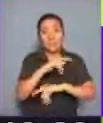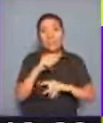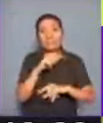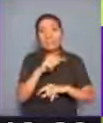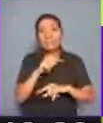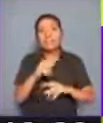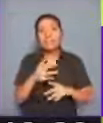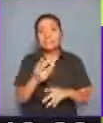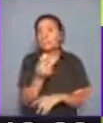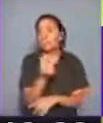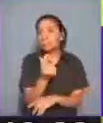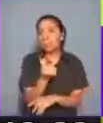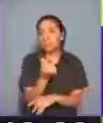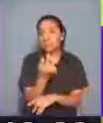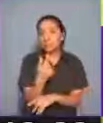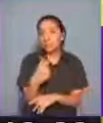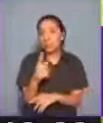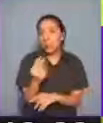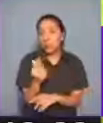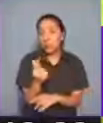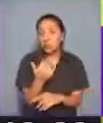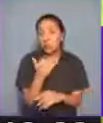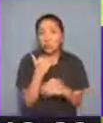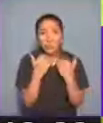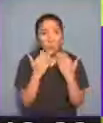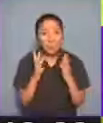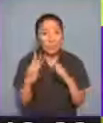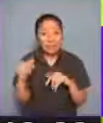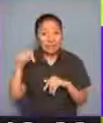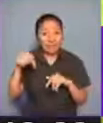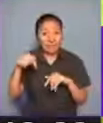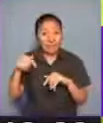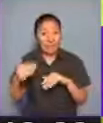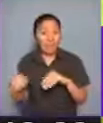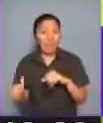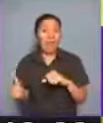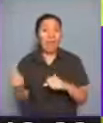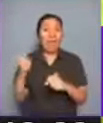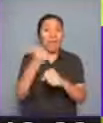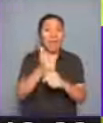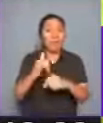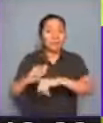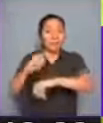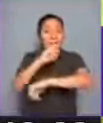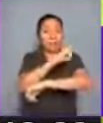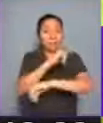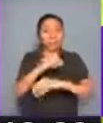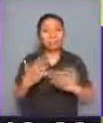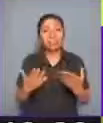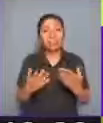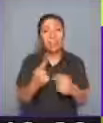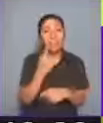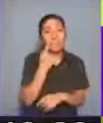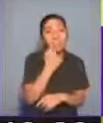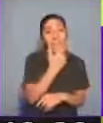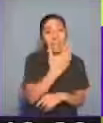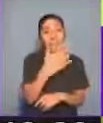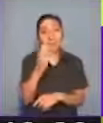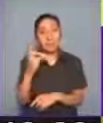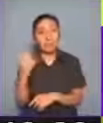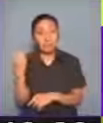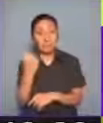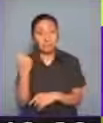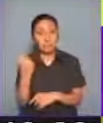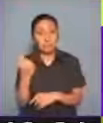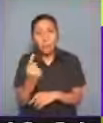precio específico de cuánto sale desde este a Sargento Cabral pero seguramente muchísimo más de de 1500 pesos y en su primer